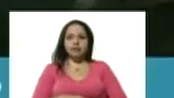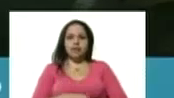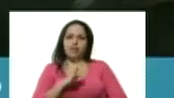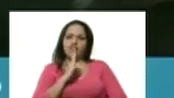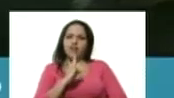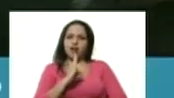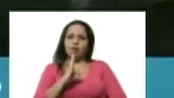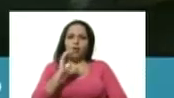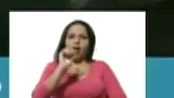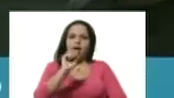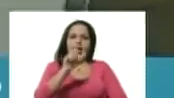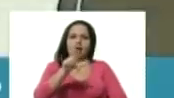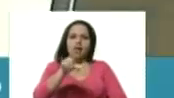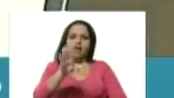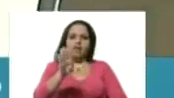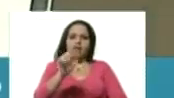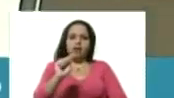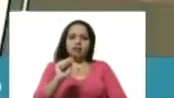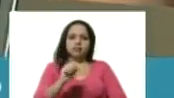del ALBA.